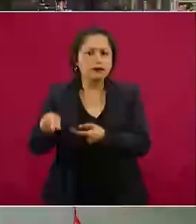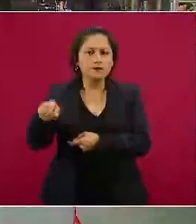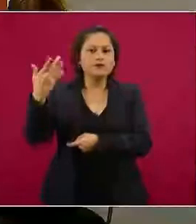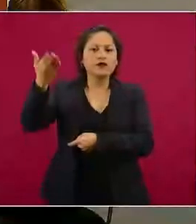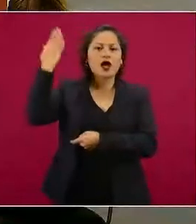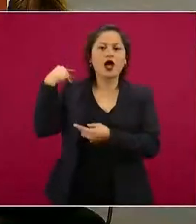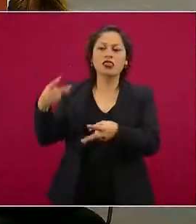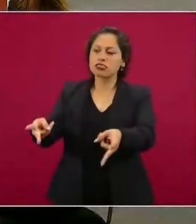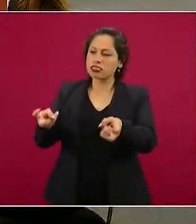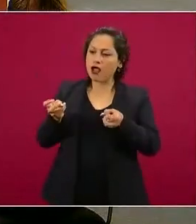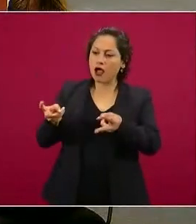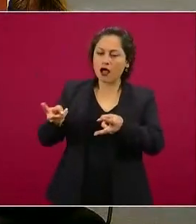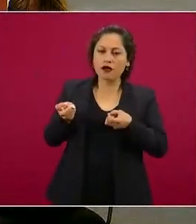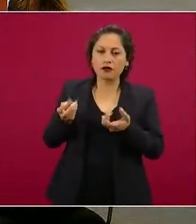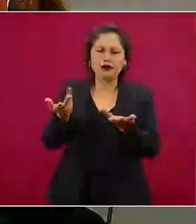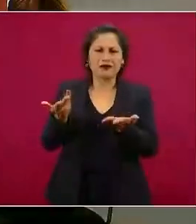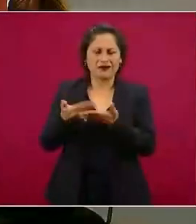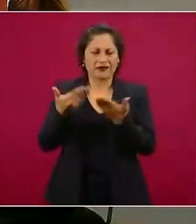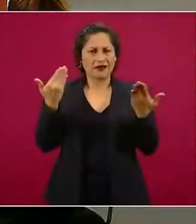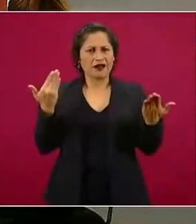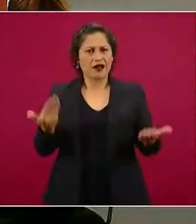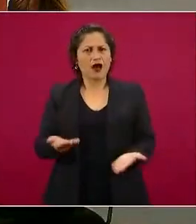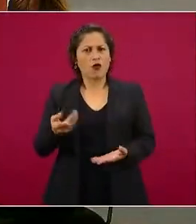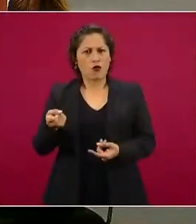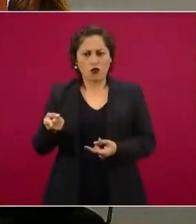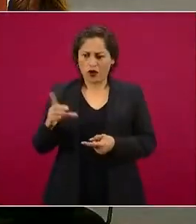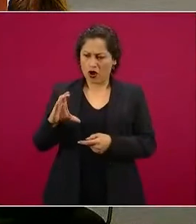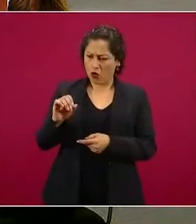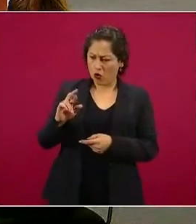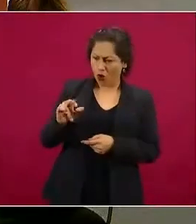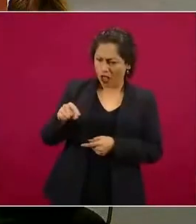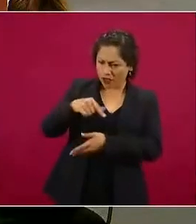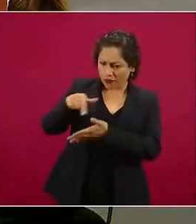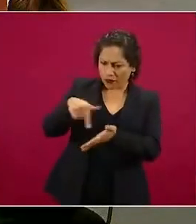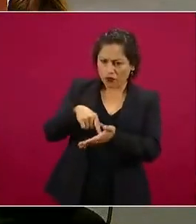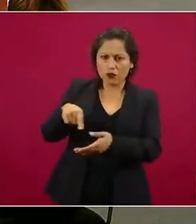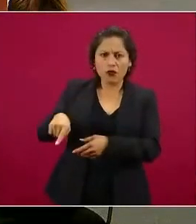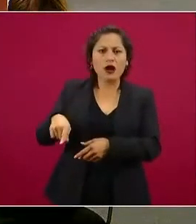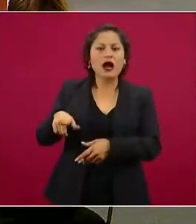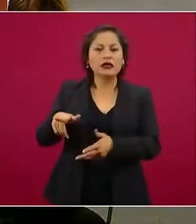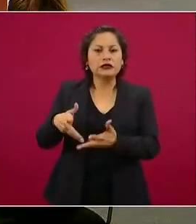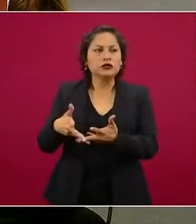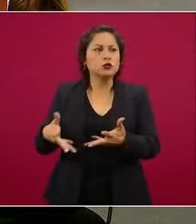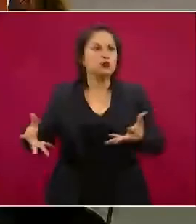qué casualidad que ahora existe un Colorado Tours, grandes,